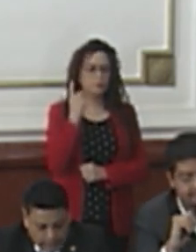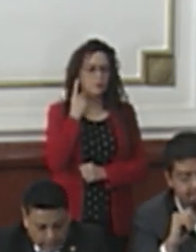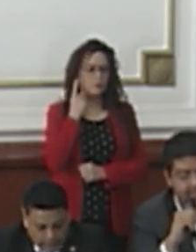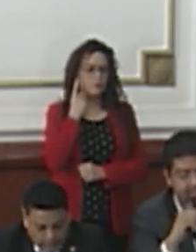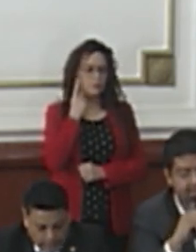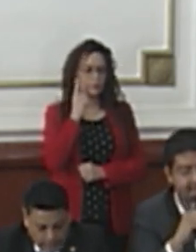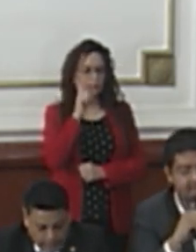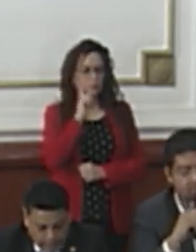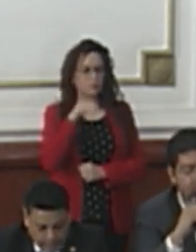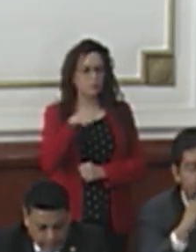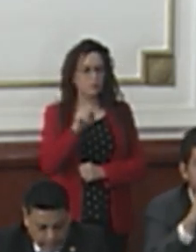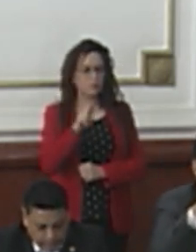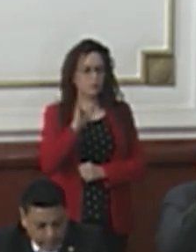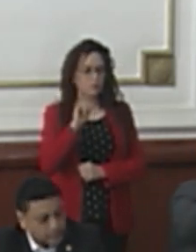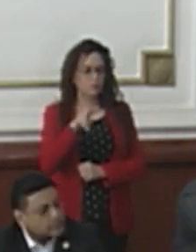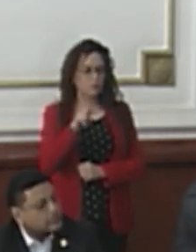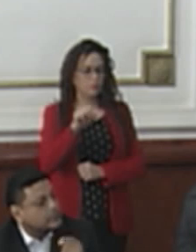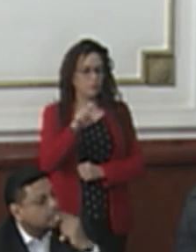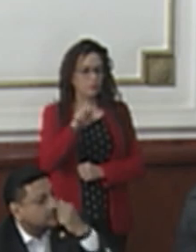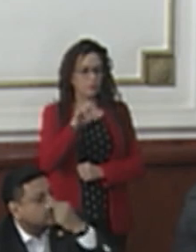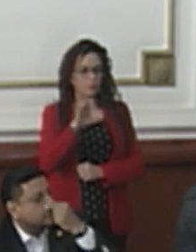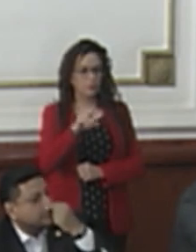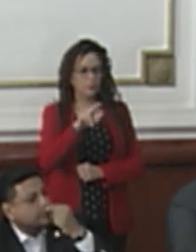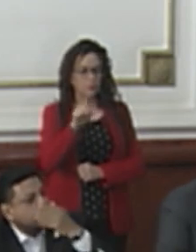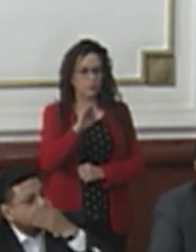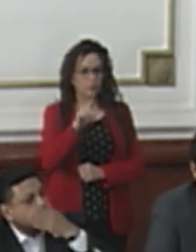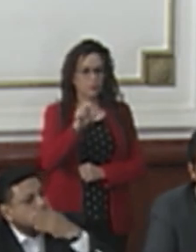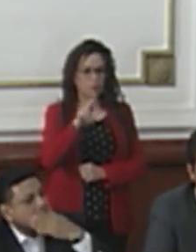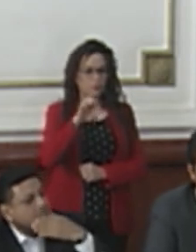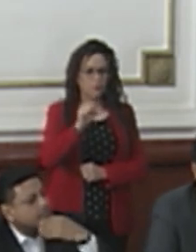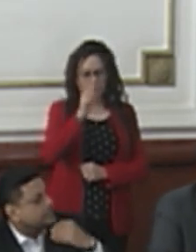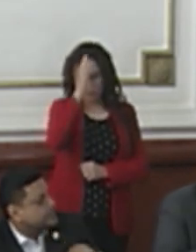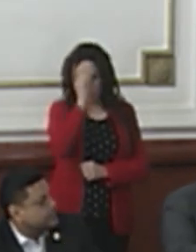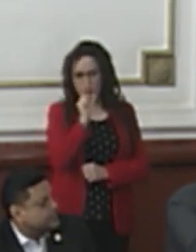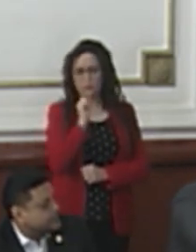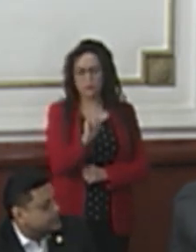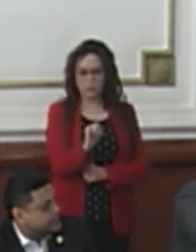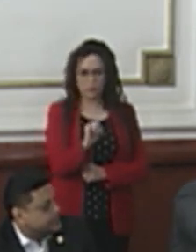Diputada Miriam Valeria Cruz Flores. Valeria Cruz, a favor.